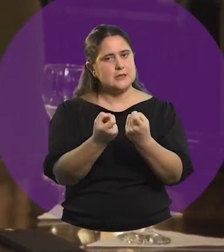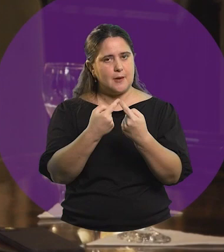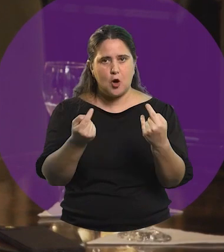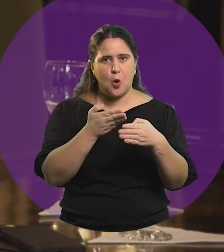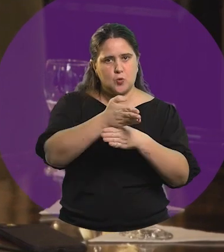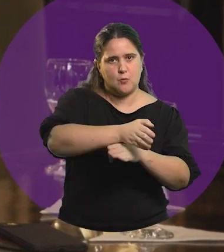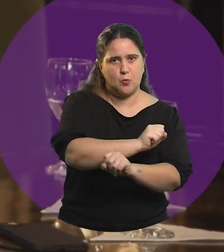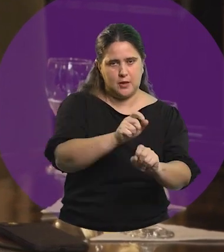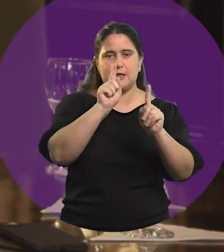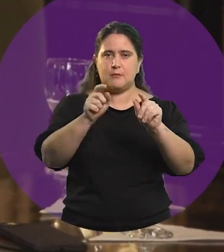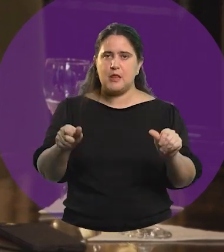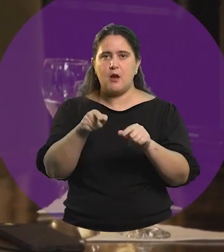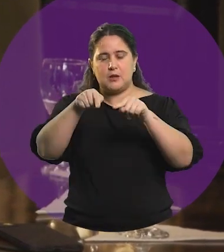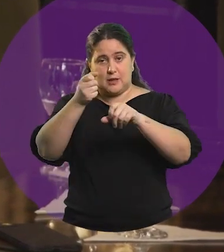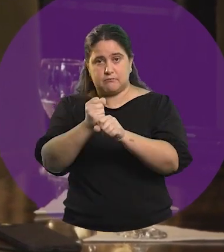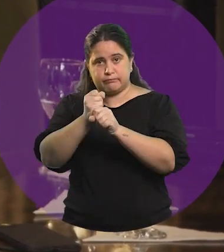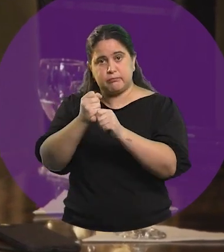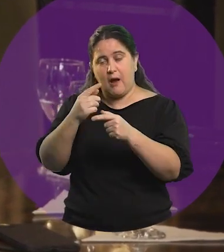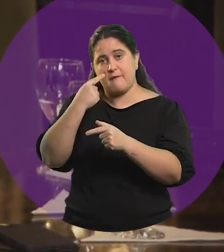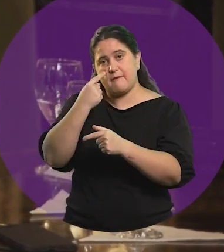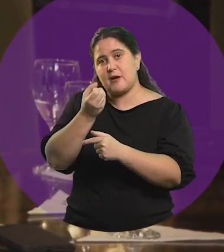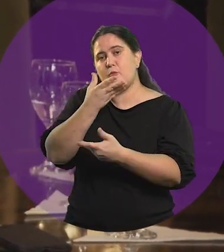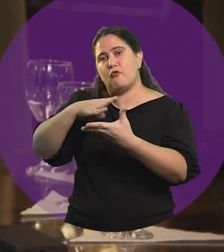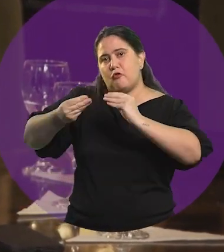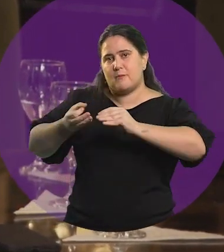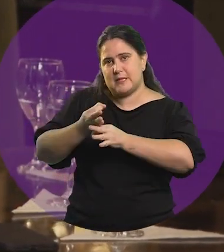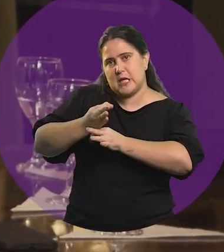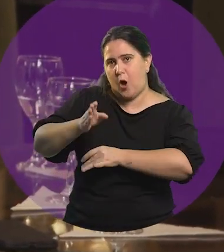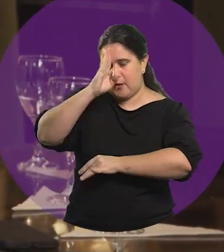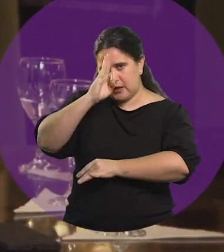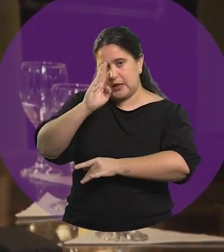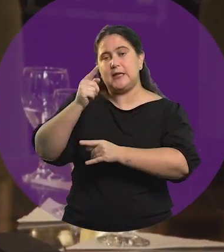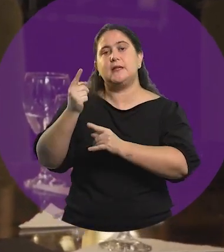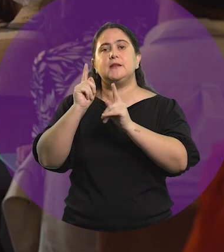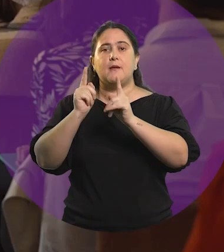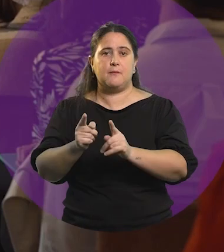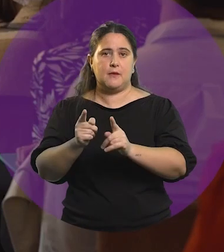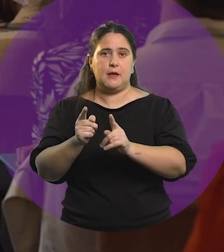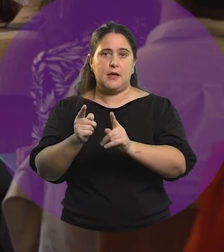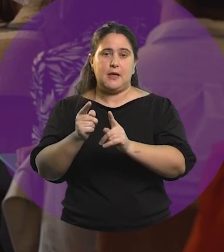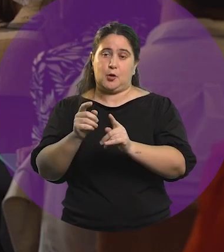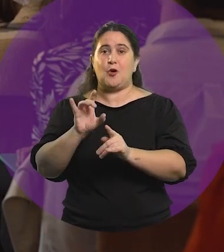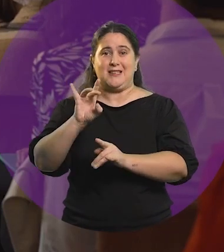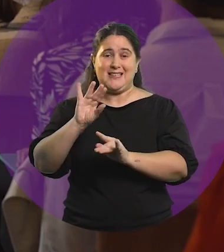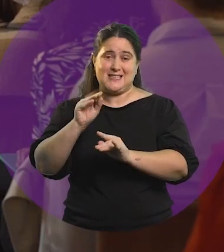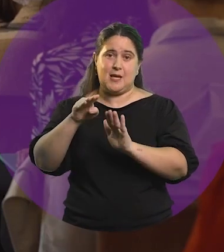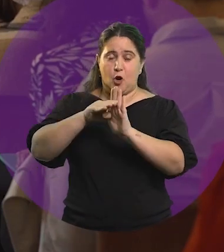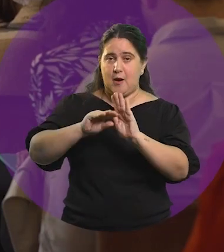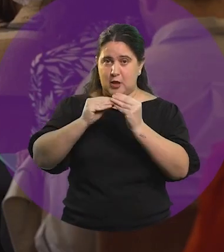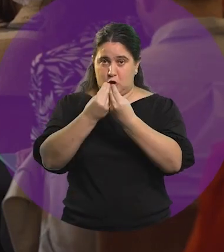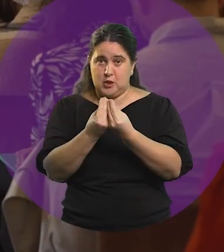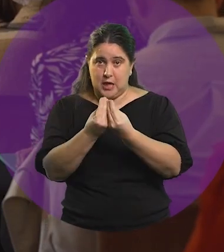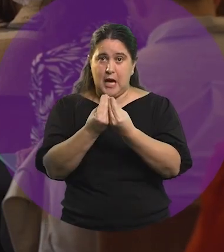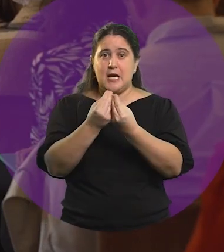También trabajamos activamente sobre estas pautas de enseñanza y de aprendizaje y buscamos en cada uno de los 15 programas,